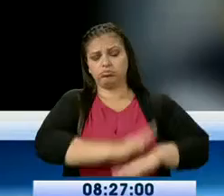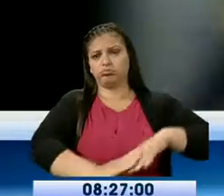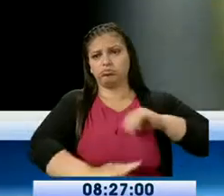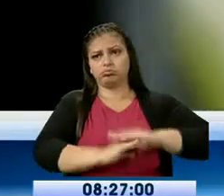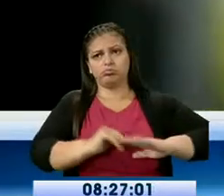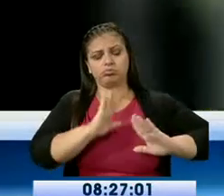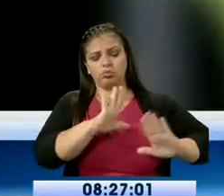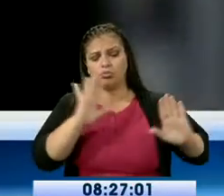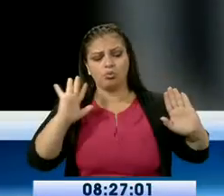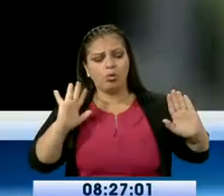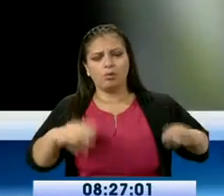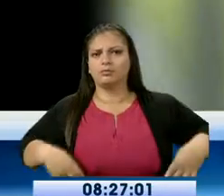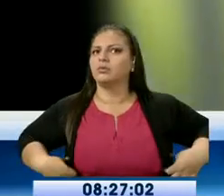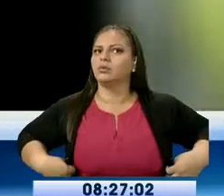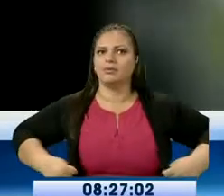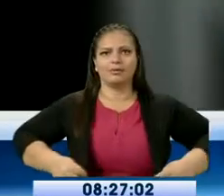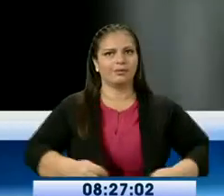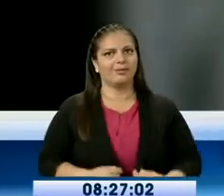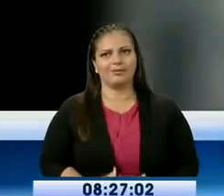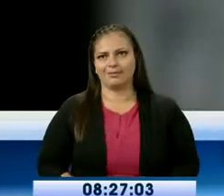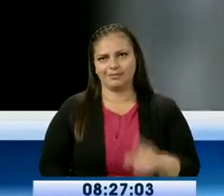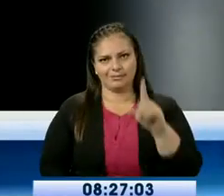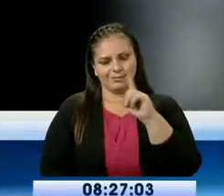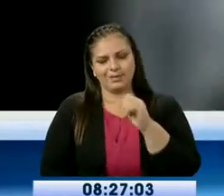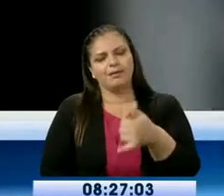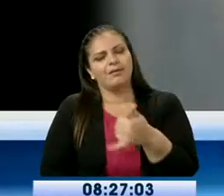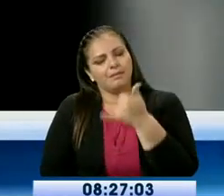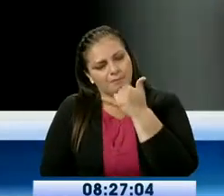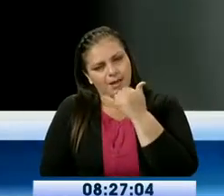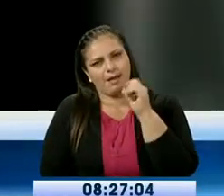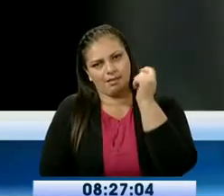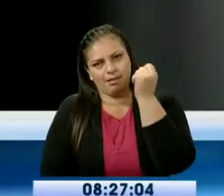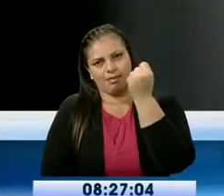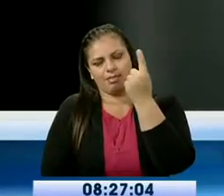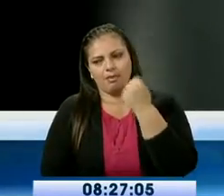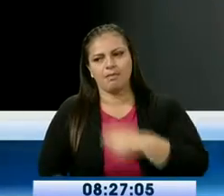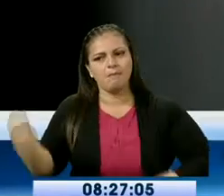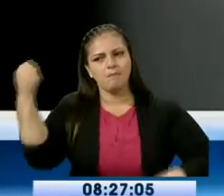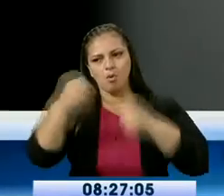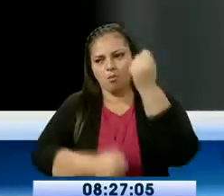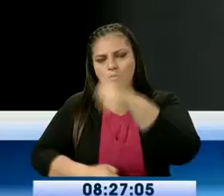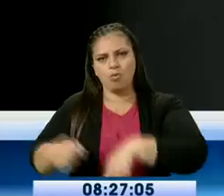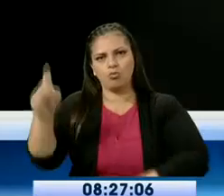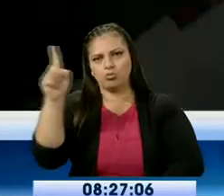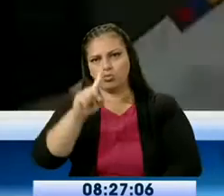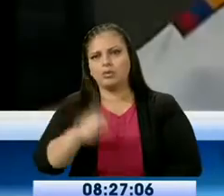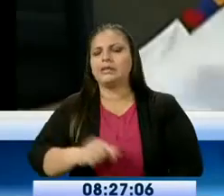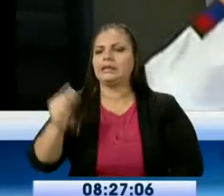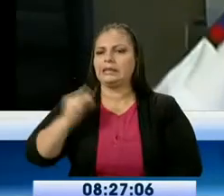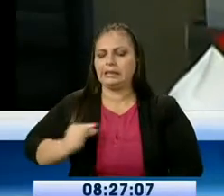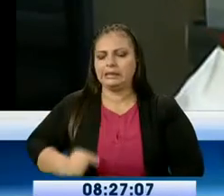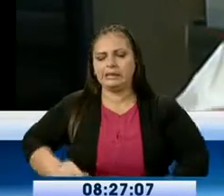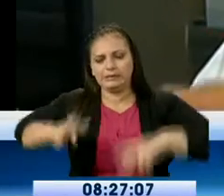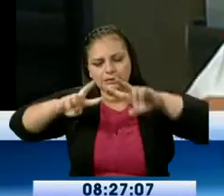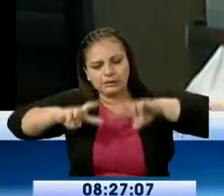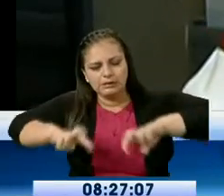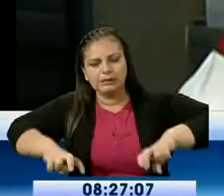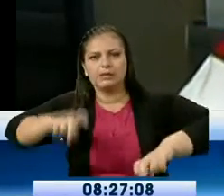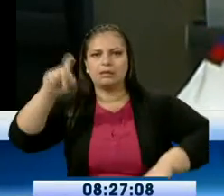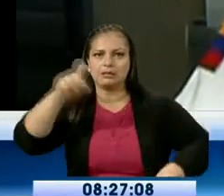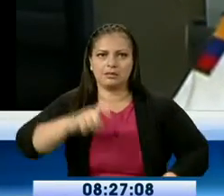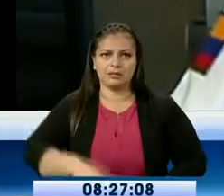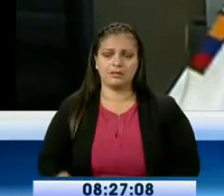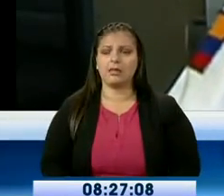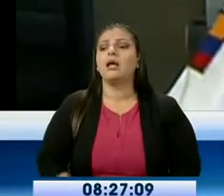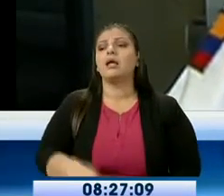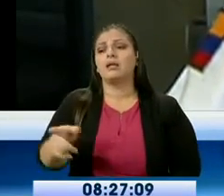que no la estoy justificando bajo ningún concepto, tenemos que ver todavía qué fue lo que sucedió. Si era una contravención, no pasaba a ser